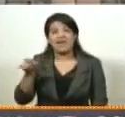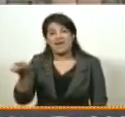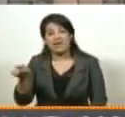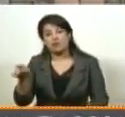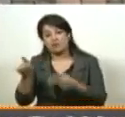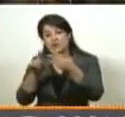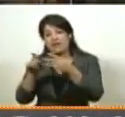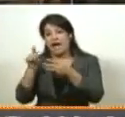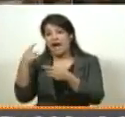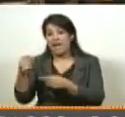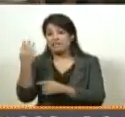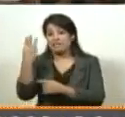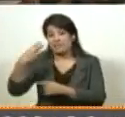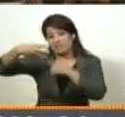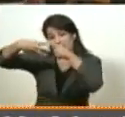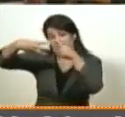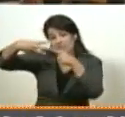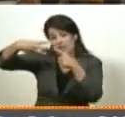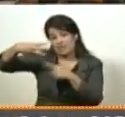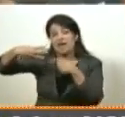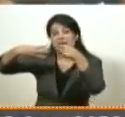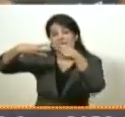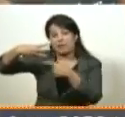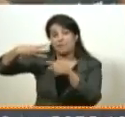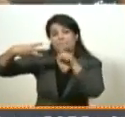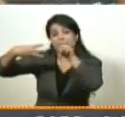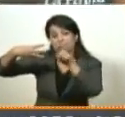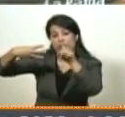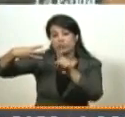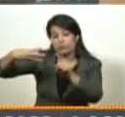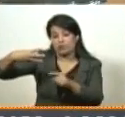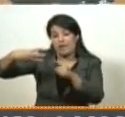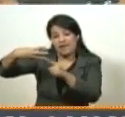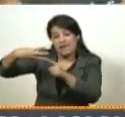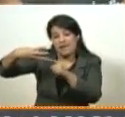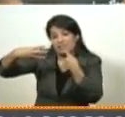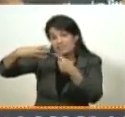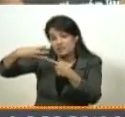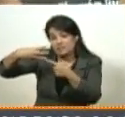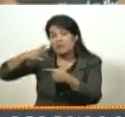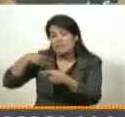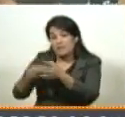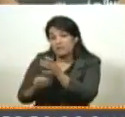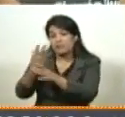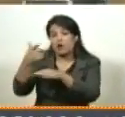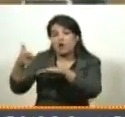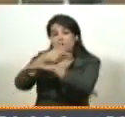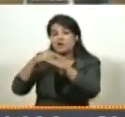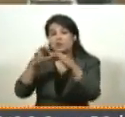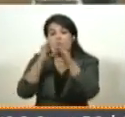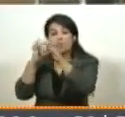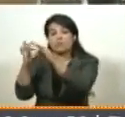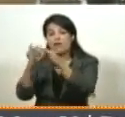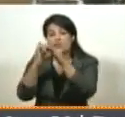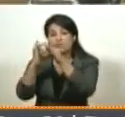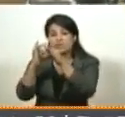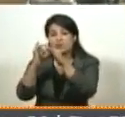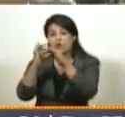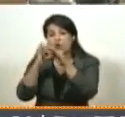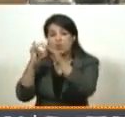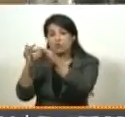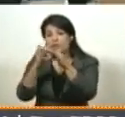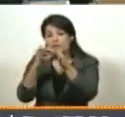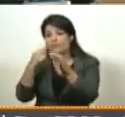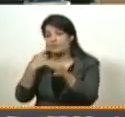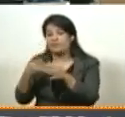la supuesta evaluación de la ciudadanía sobre la creación de un gobierno de unidad nacional, tomando